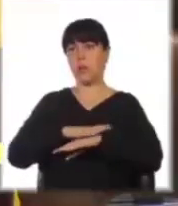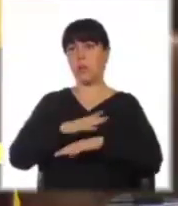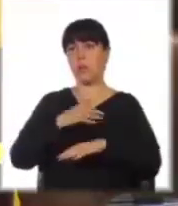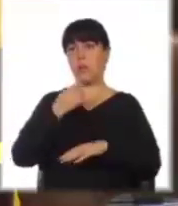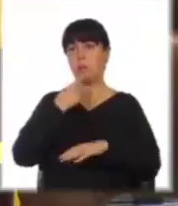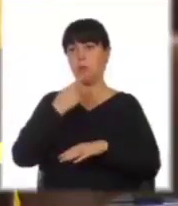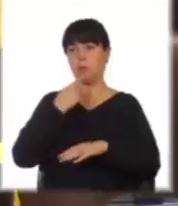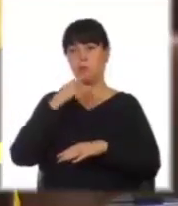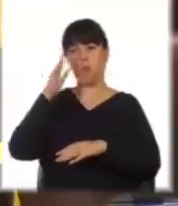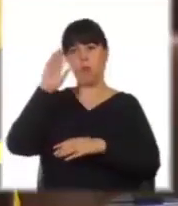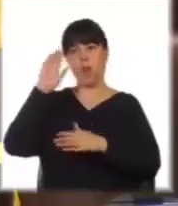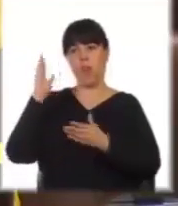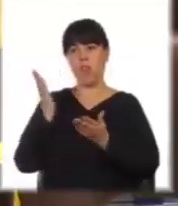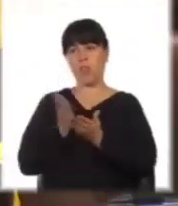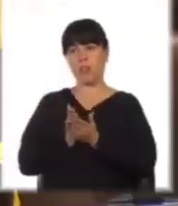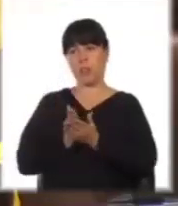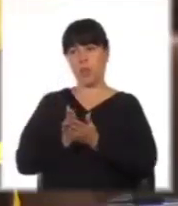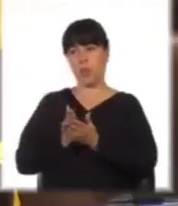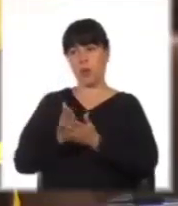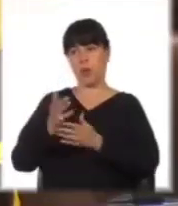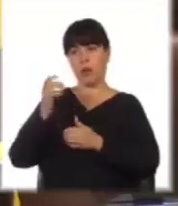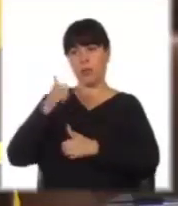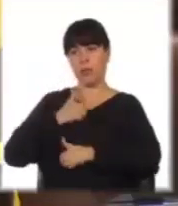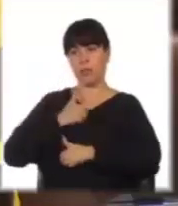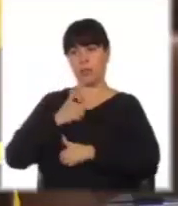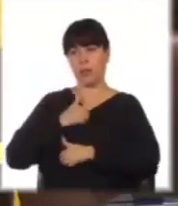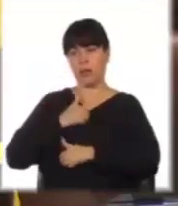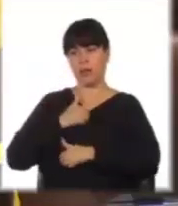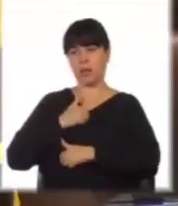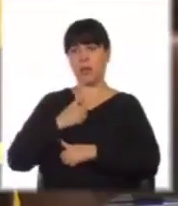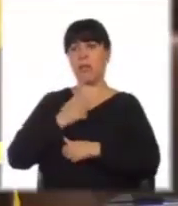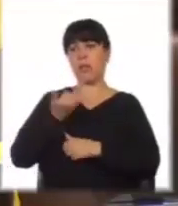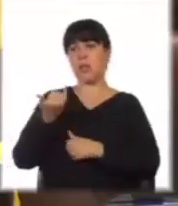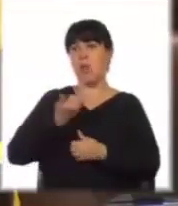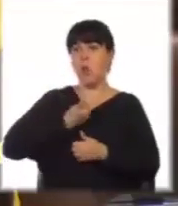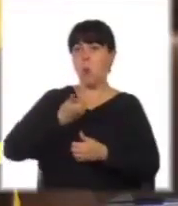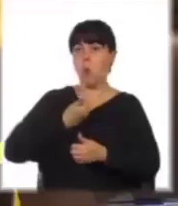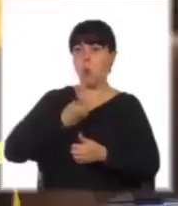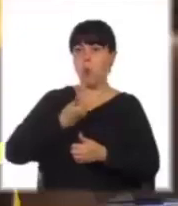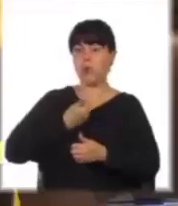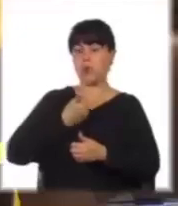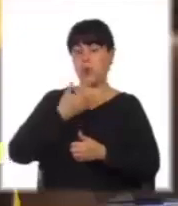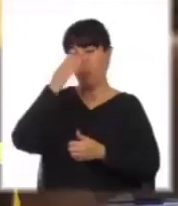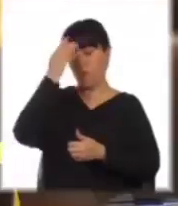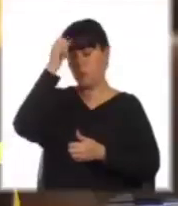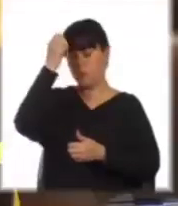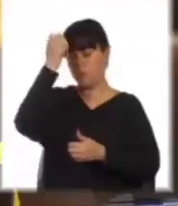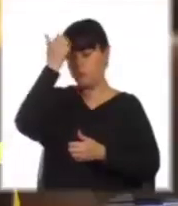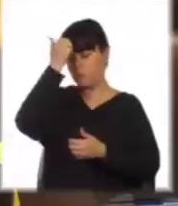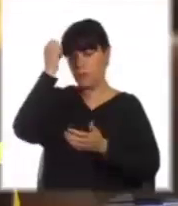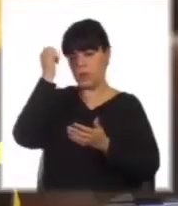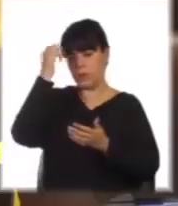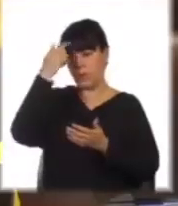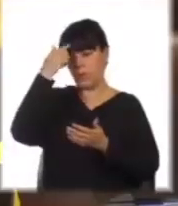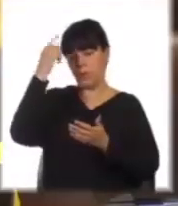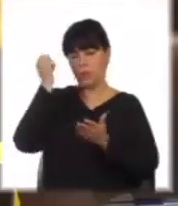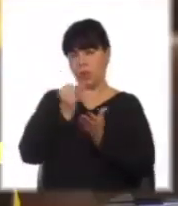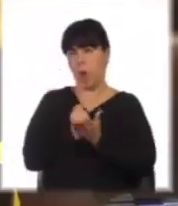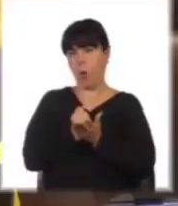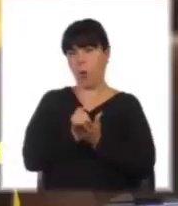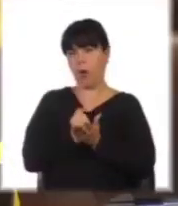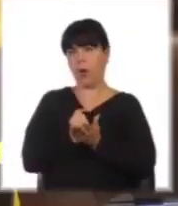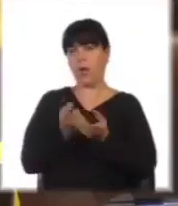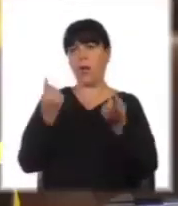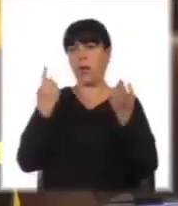fue la dictadura cívico-militar, y que quienes lo cuentan como algo traumático. Y esas prácticas